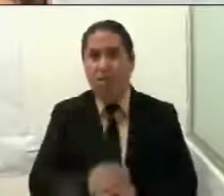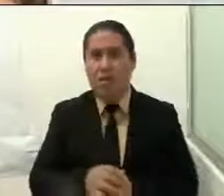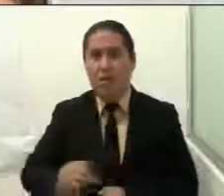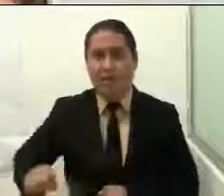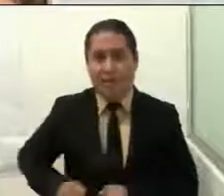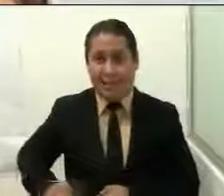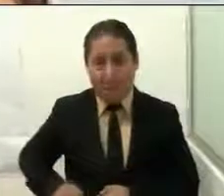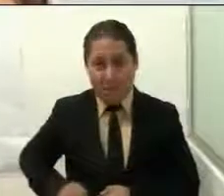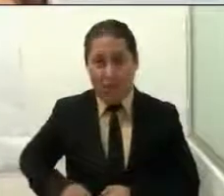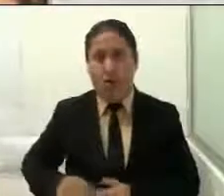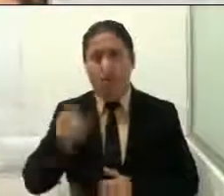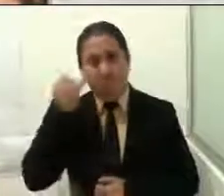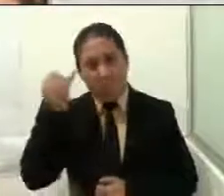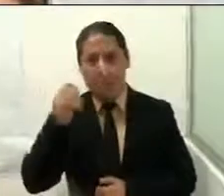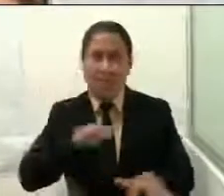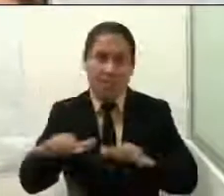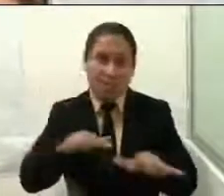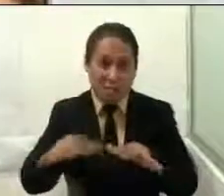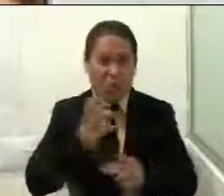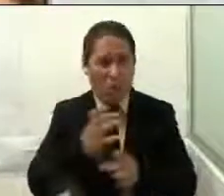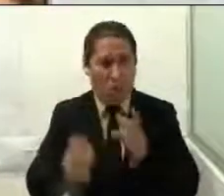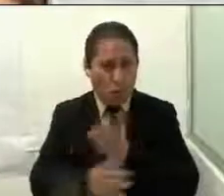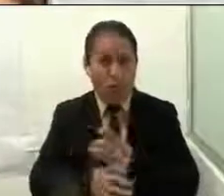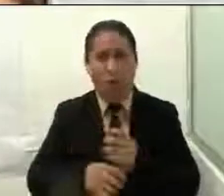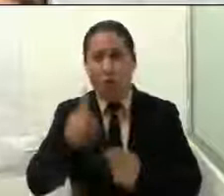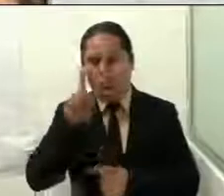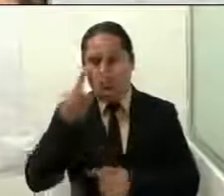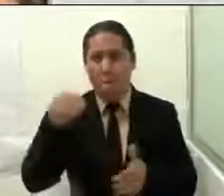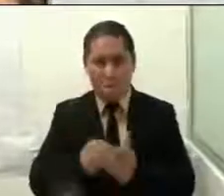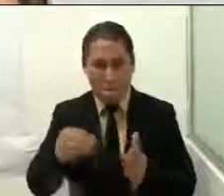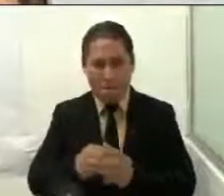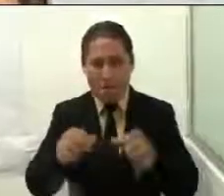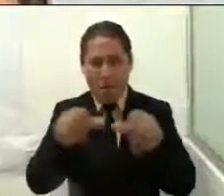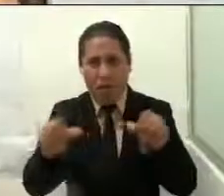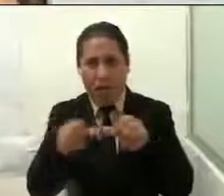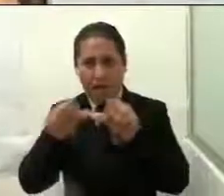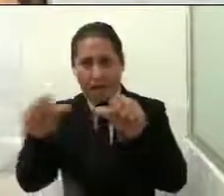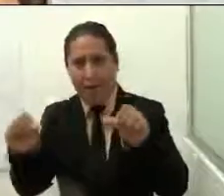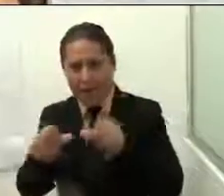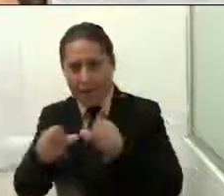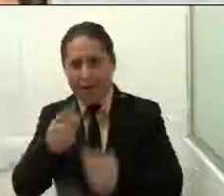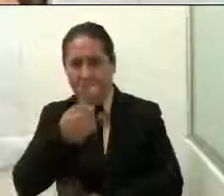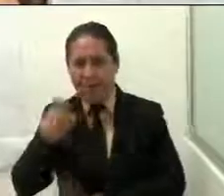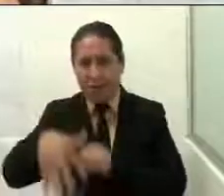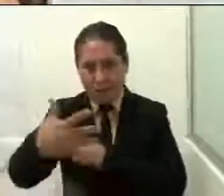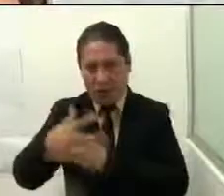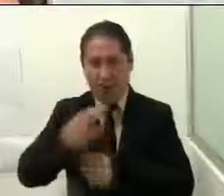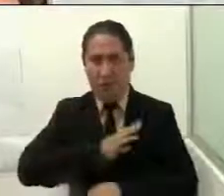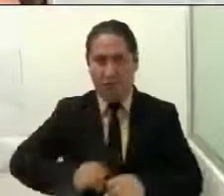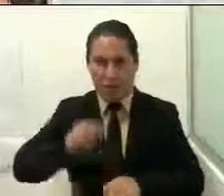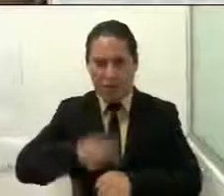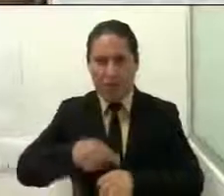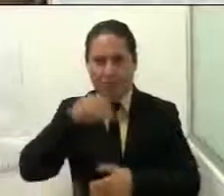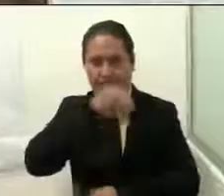catastrófico para asegurar más de un millón de hectáreas de cultivos en 115 municipios del estado